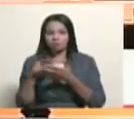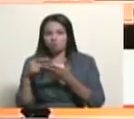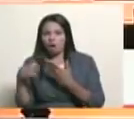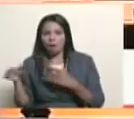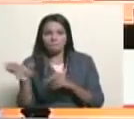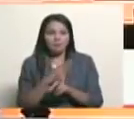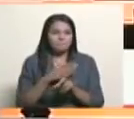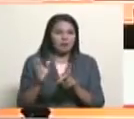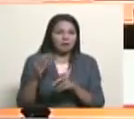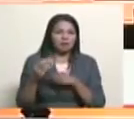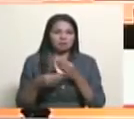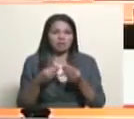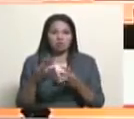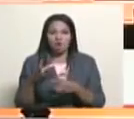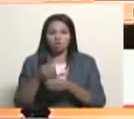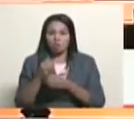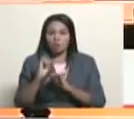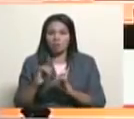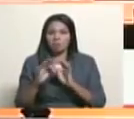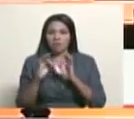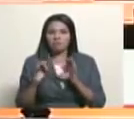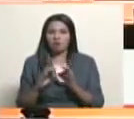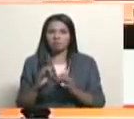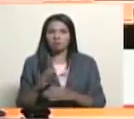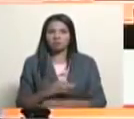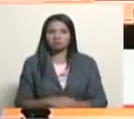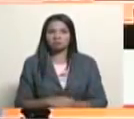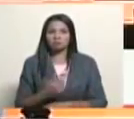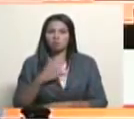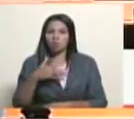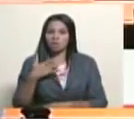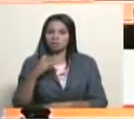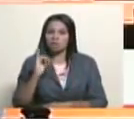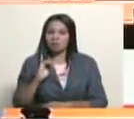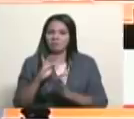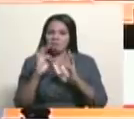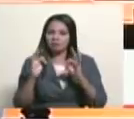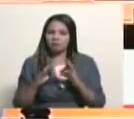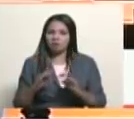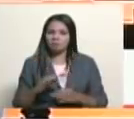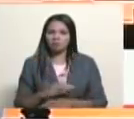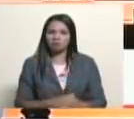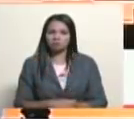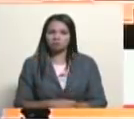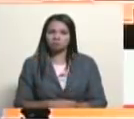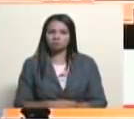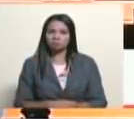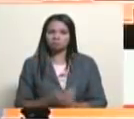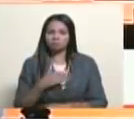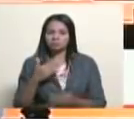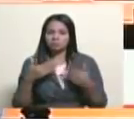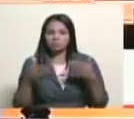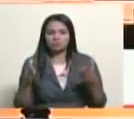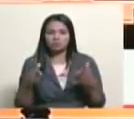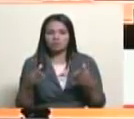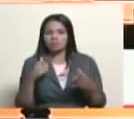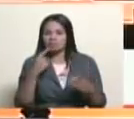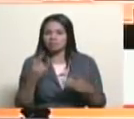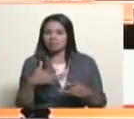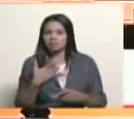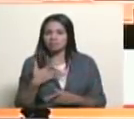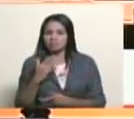agresiones. Yo las tomo así. Yo las siento así. Y me permiten hablar de ese